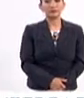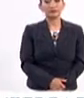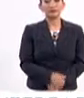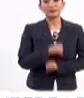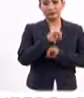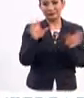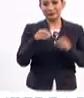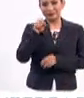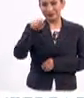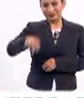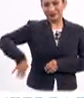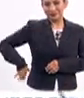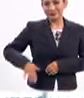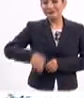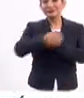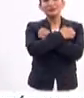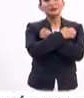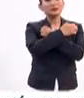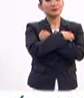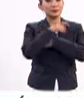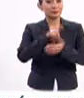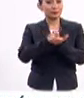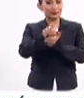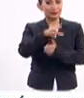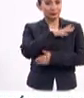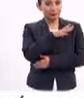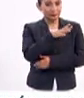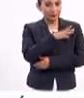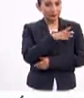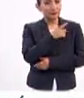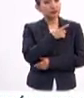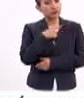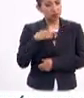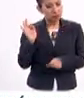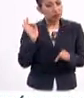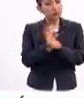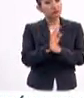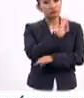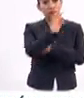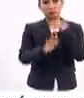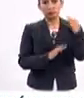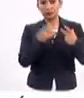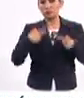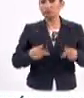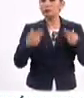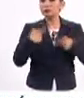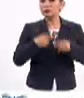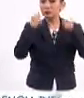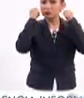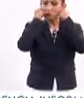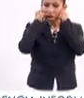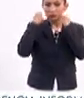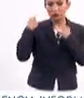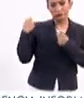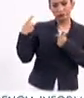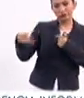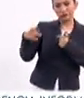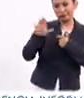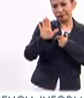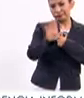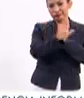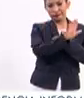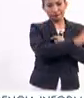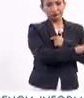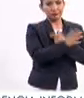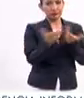Así es, Omar, como bien lo dices, la educación es un derecho que pues debe garantizársele a todas las personas sin importar pues